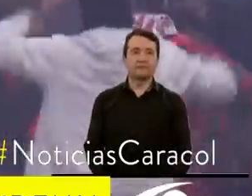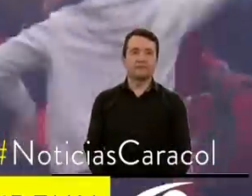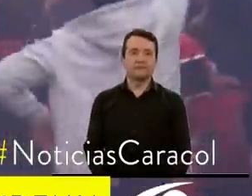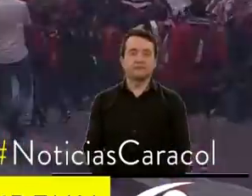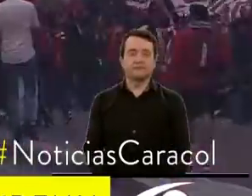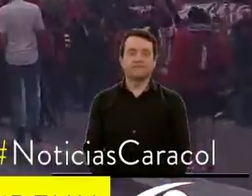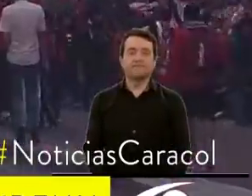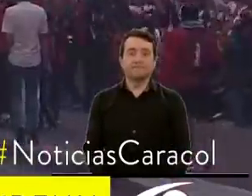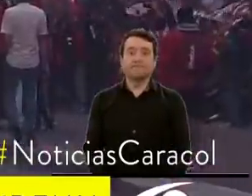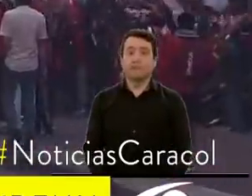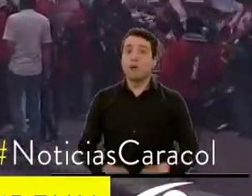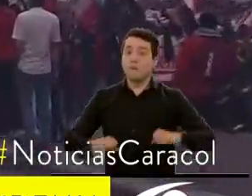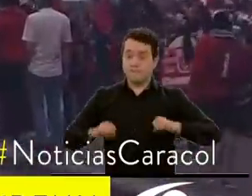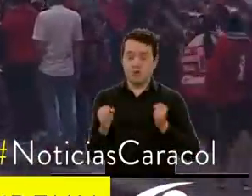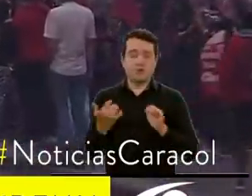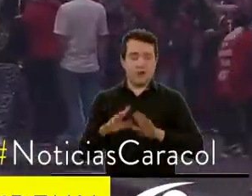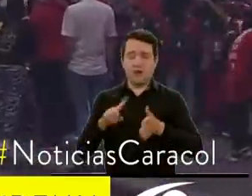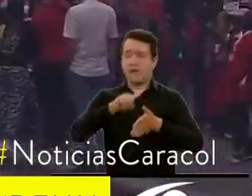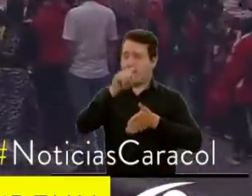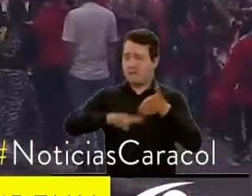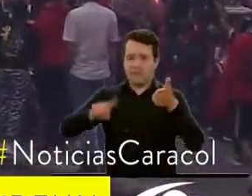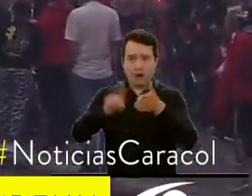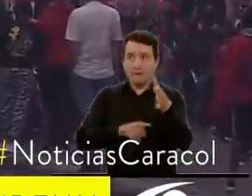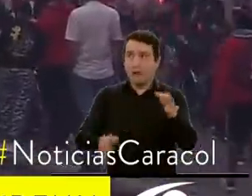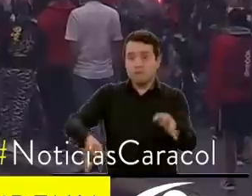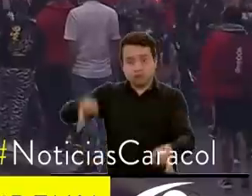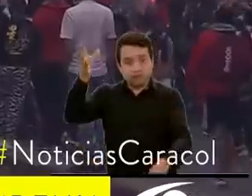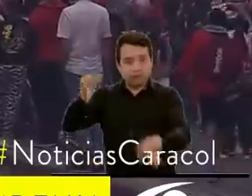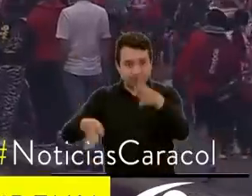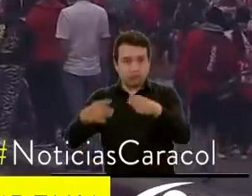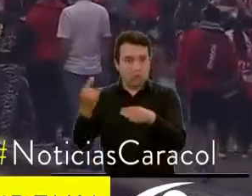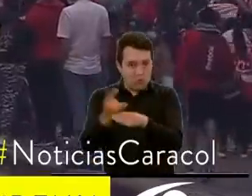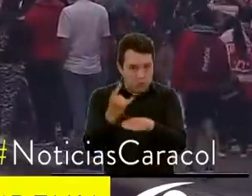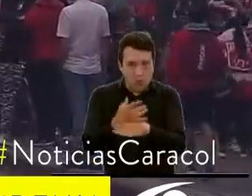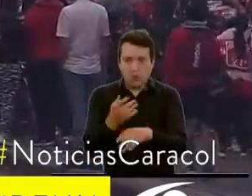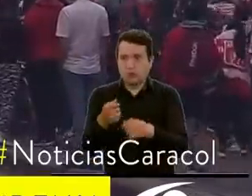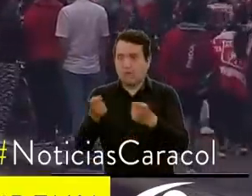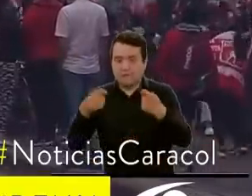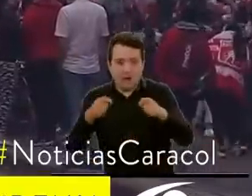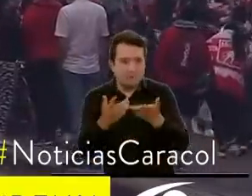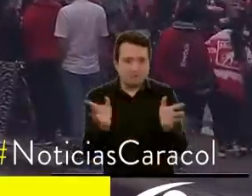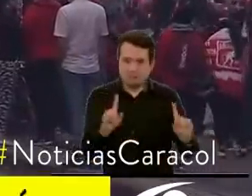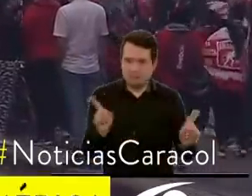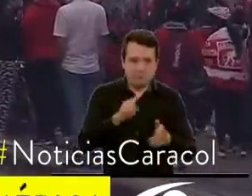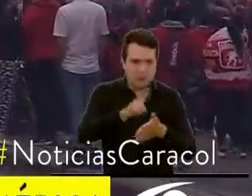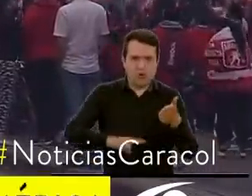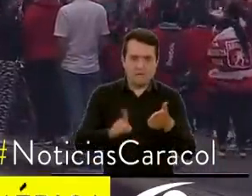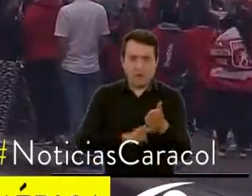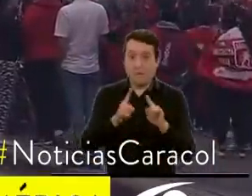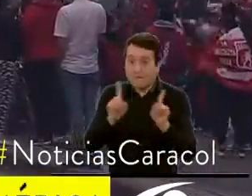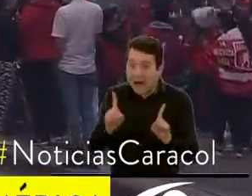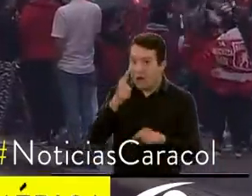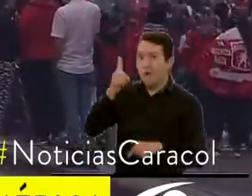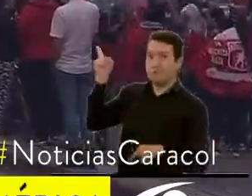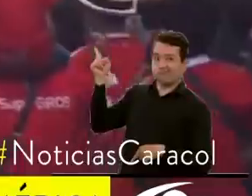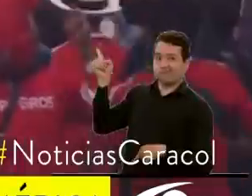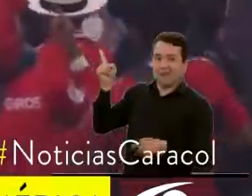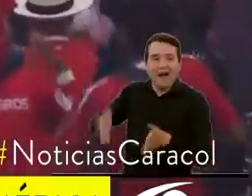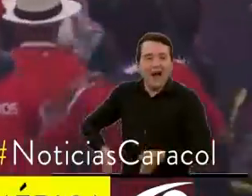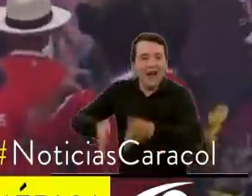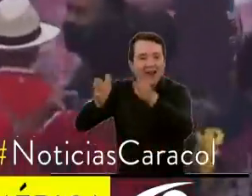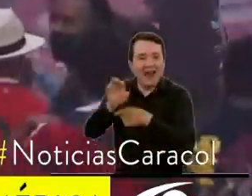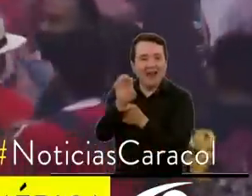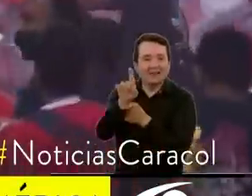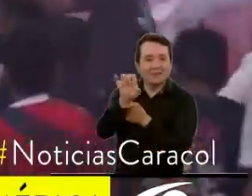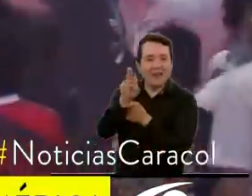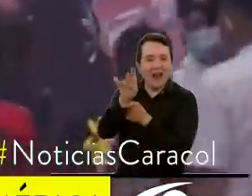En Bogotá está prohibida la venta y uso de pólvora, pero durante el recorrido por la avenida La Esperanza se observó cómo varios hinchas se